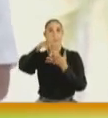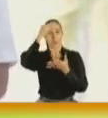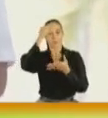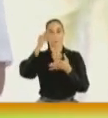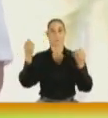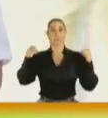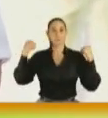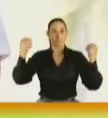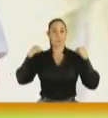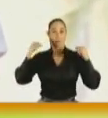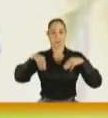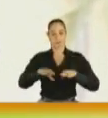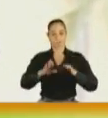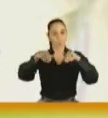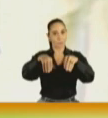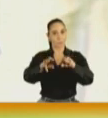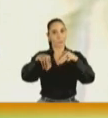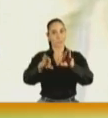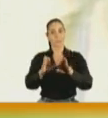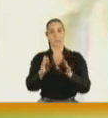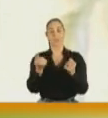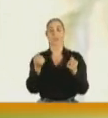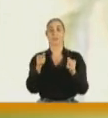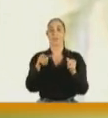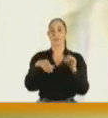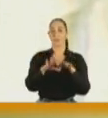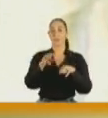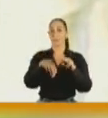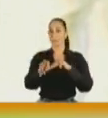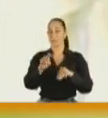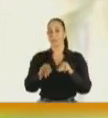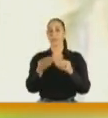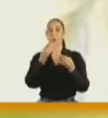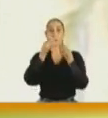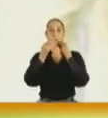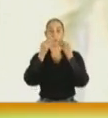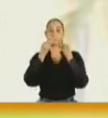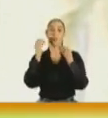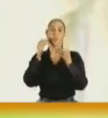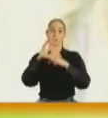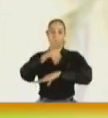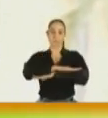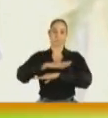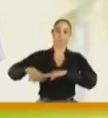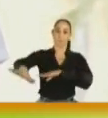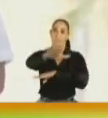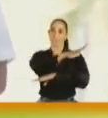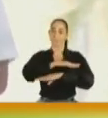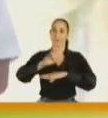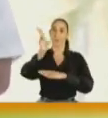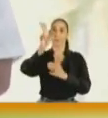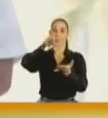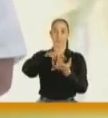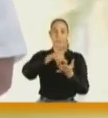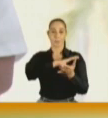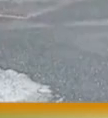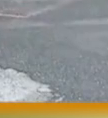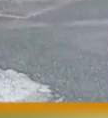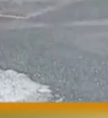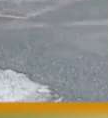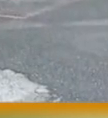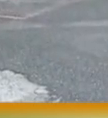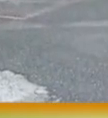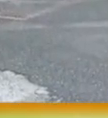meses o de un año que requiere un policía ese tipo de trabajo ese tipo de trabajo el trabajo de los